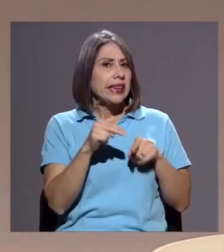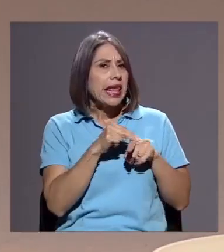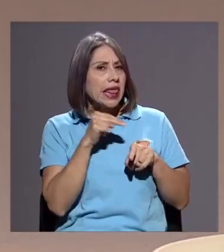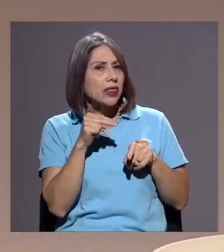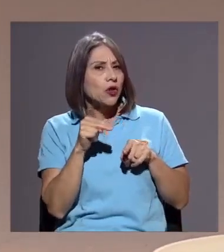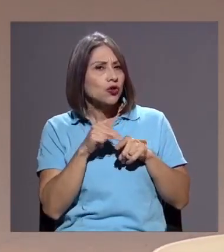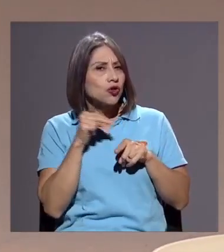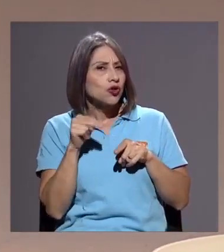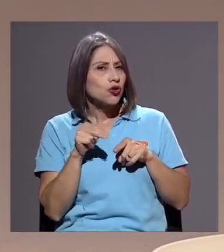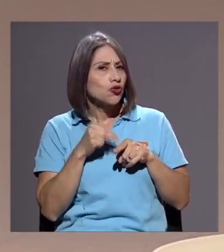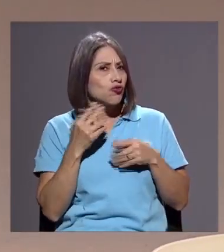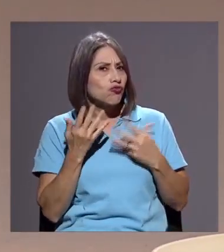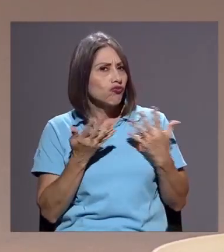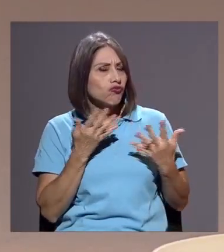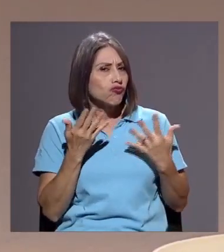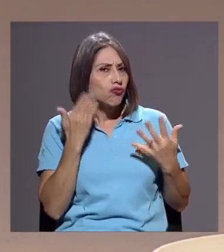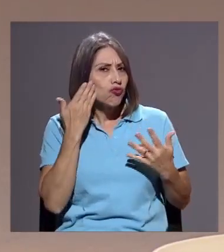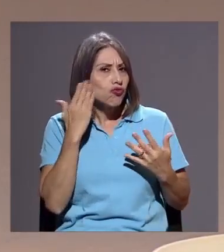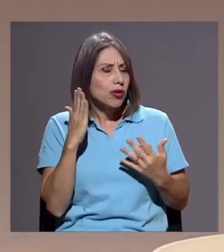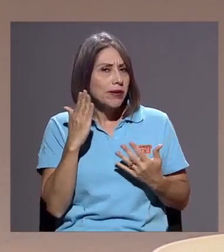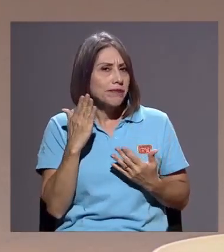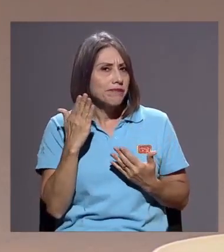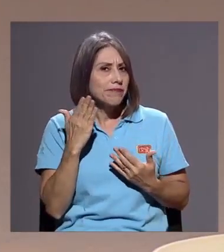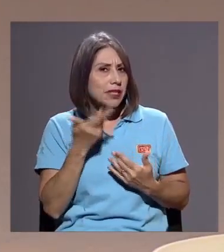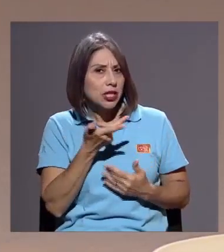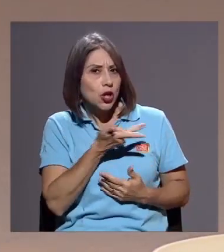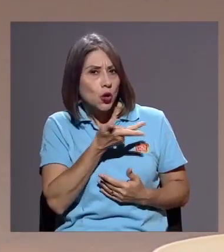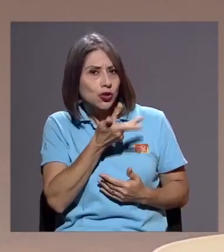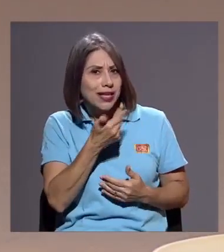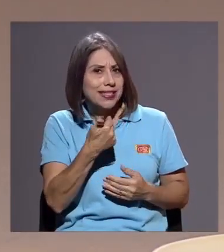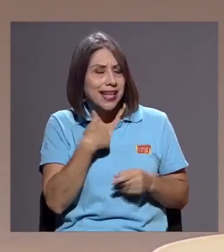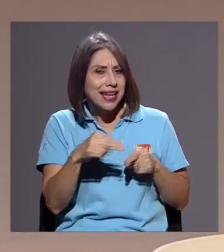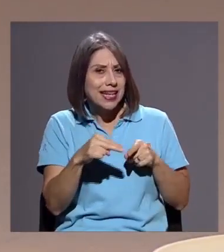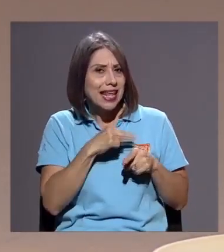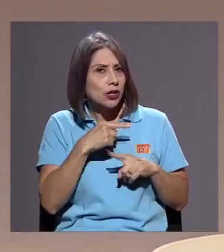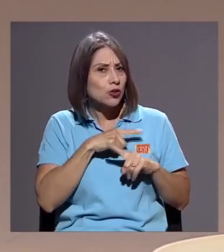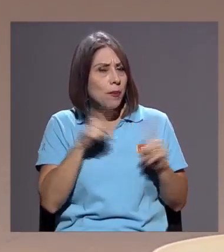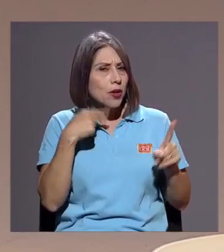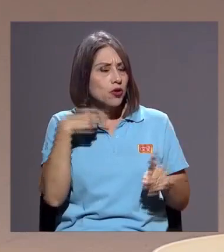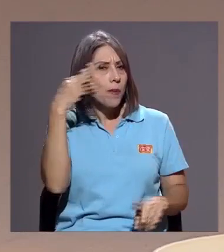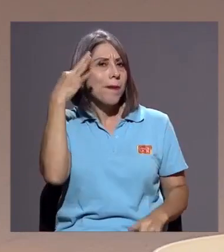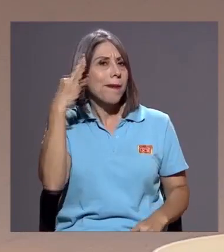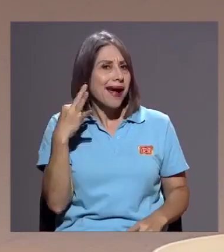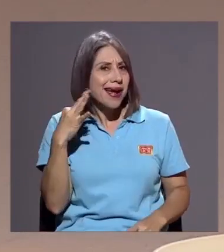Nietos, que no sé si los 3 tienen, pero sospecho que sí.